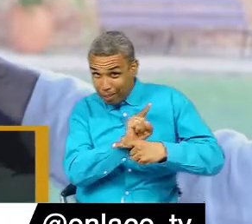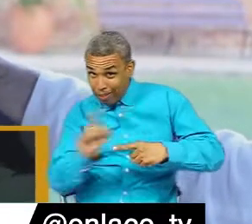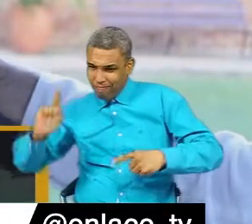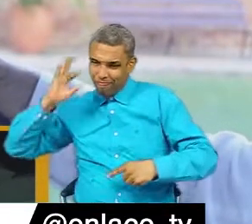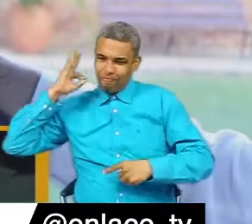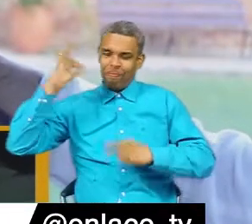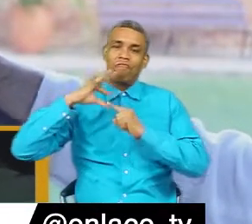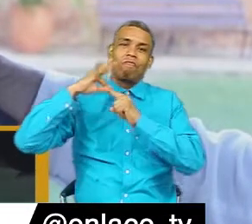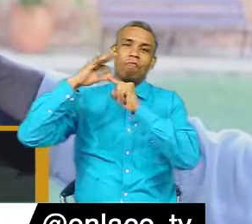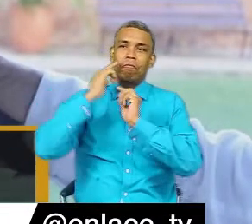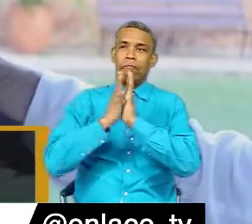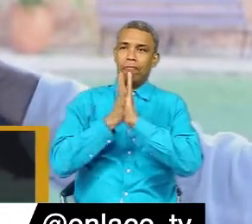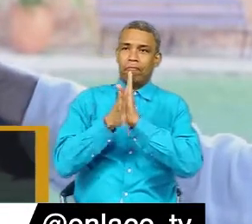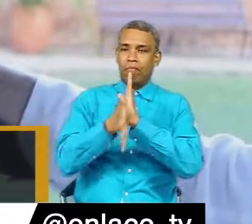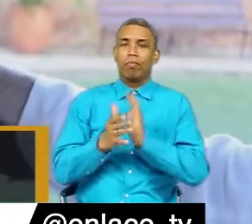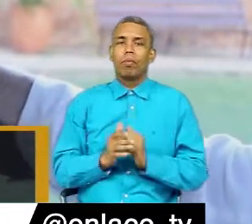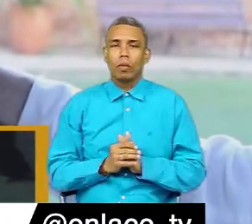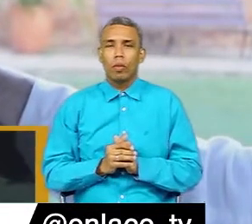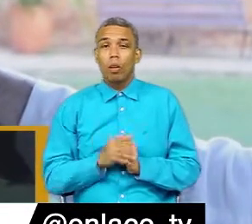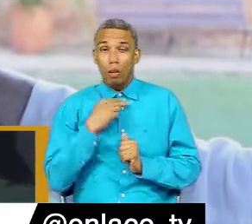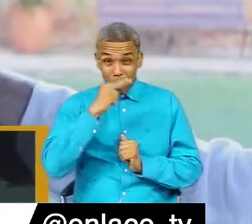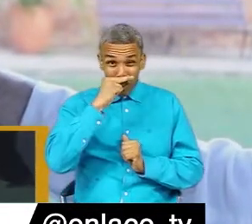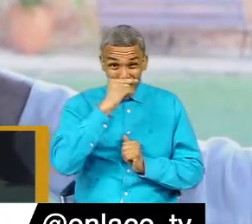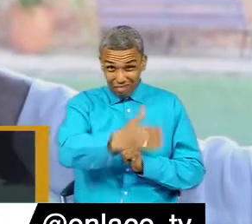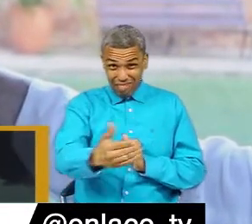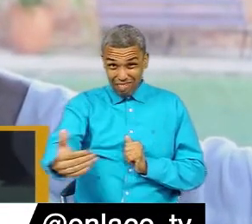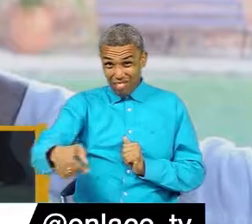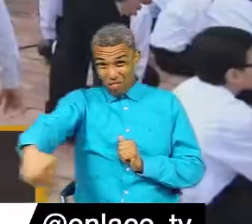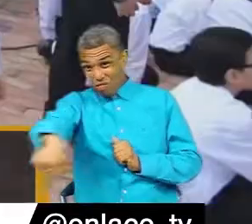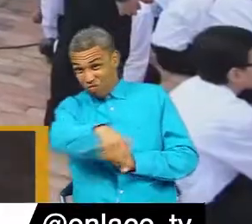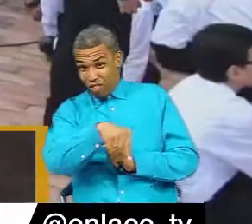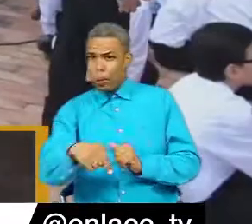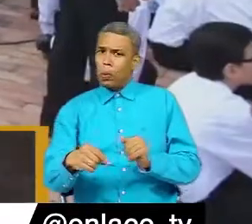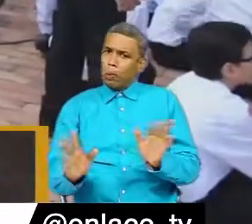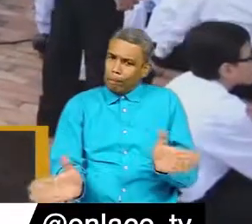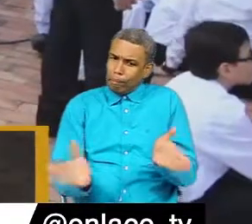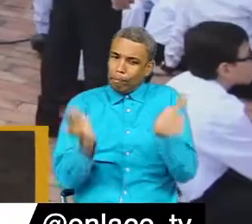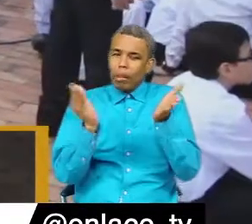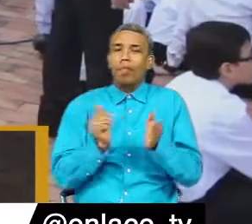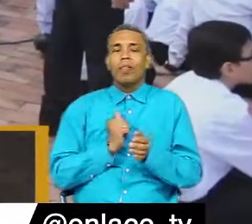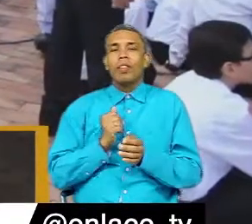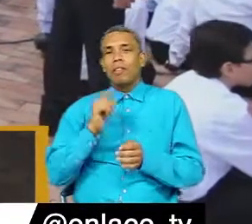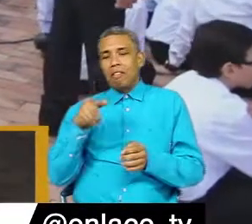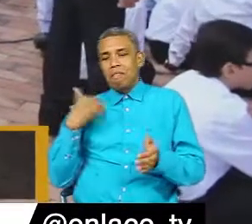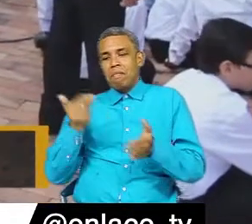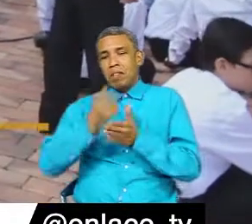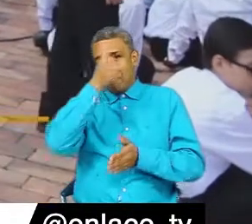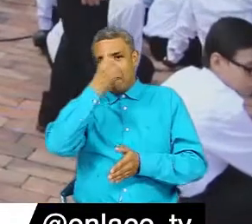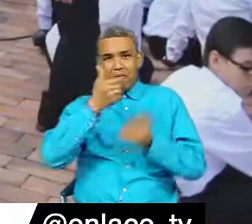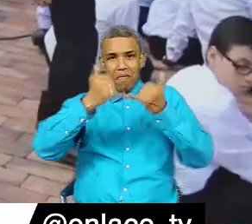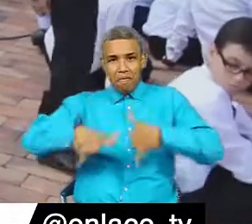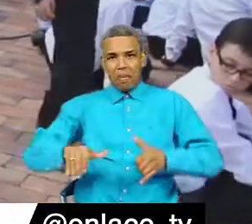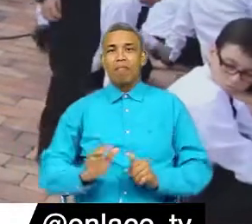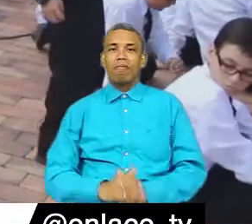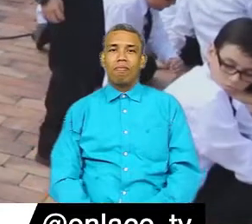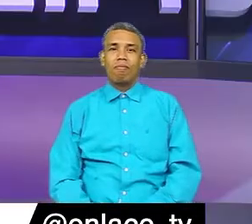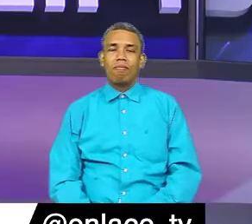los hijos para que lleven ese mensaje de paz que tanto necesitamos? Con un bingo bazar, el próximo domingo terminan las